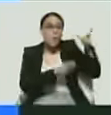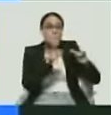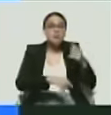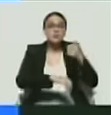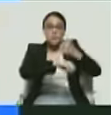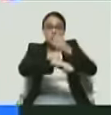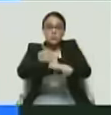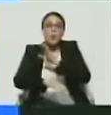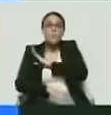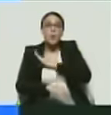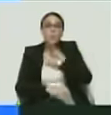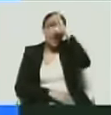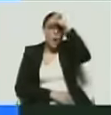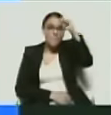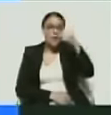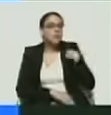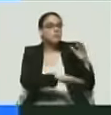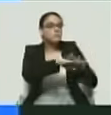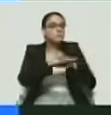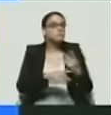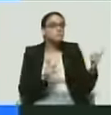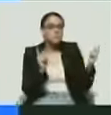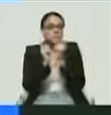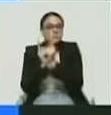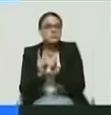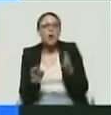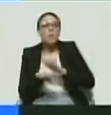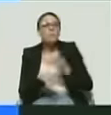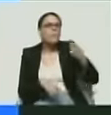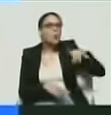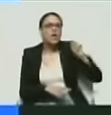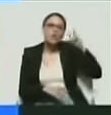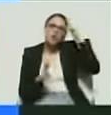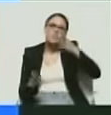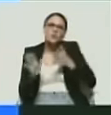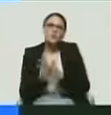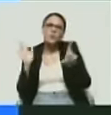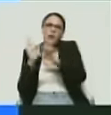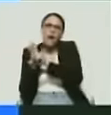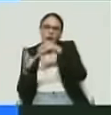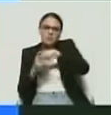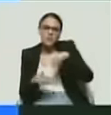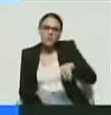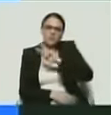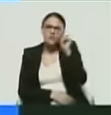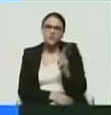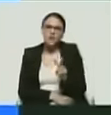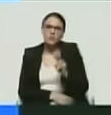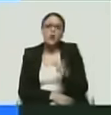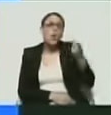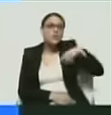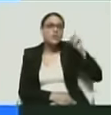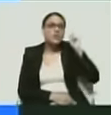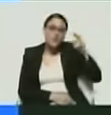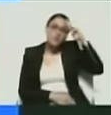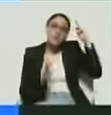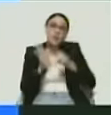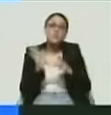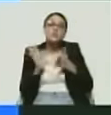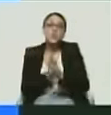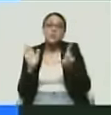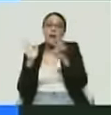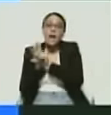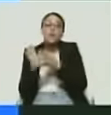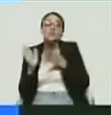Cancillería venezolana, que hay que respetar las leyes y hay que respetar los preceptos establecidos en las relaciones